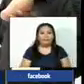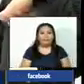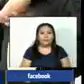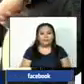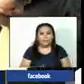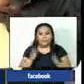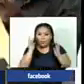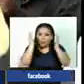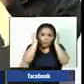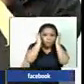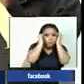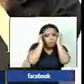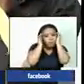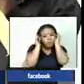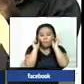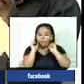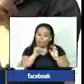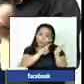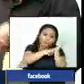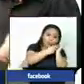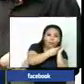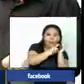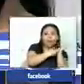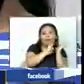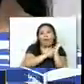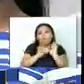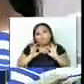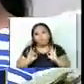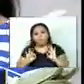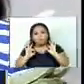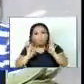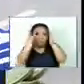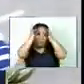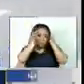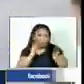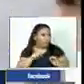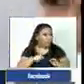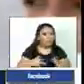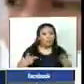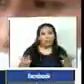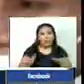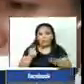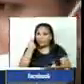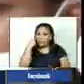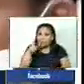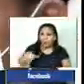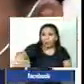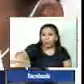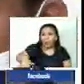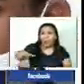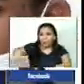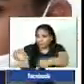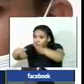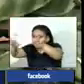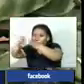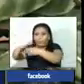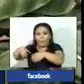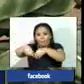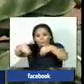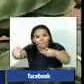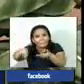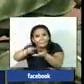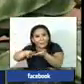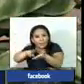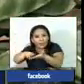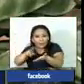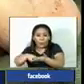La desesperación no los dejaba dormir, así que decidieron salir a buscar en fincas abandonadas paternas,